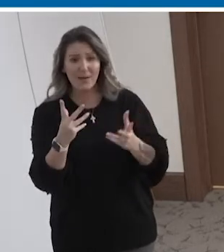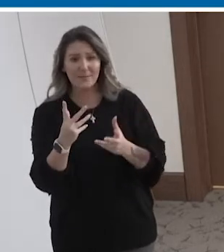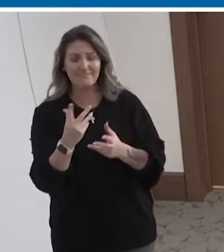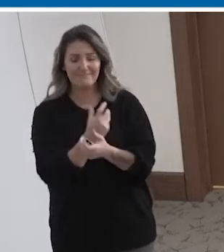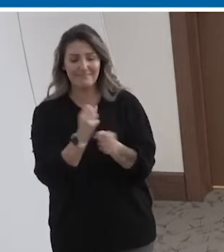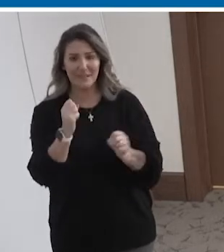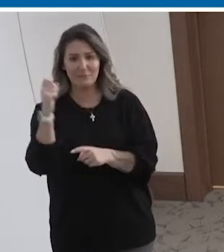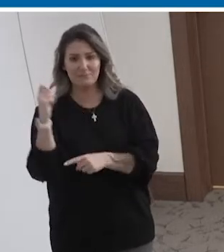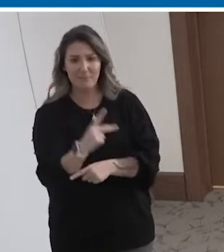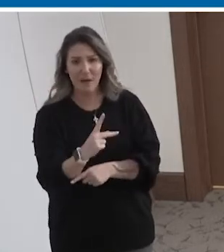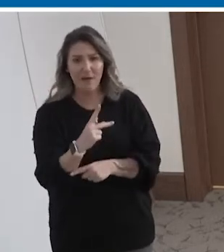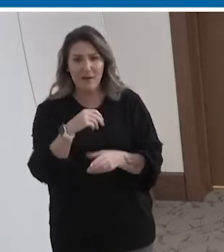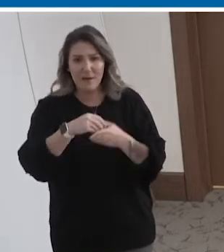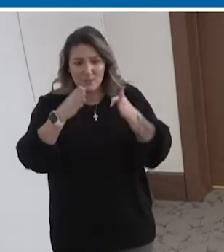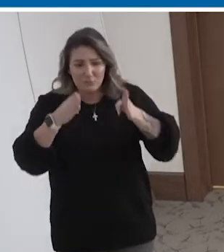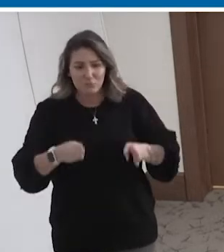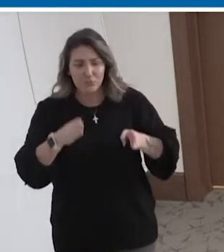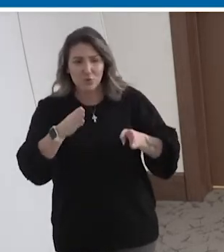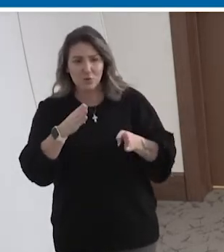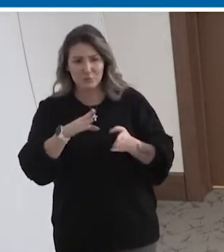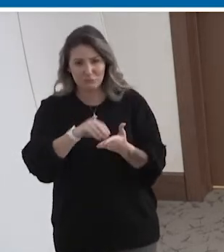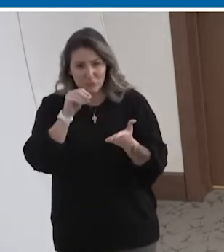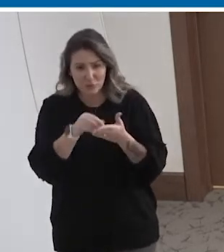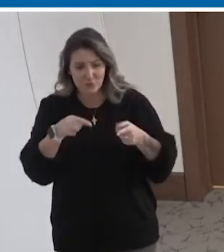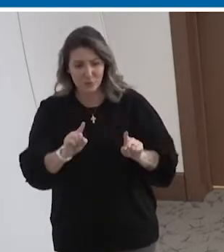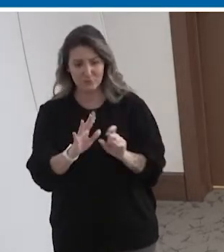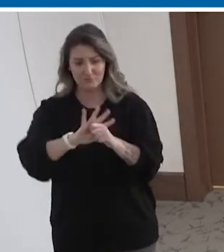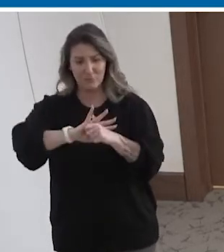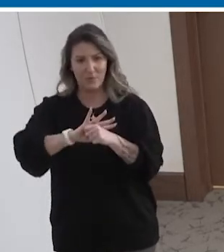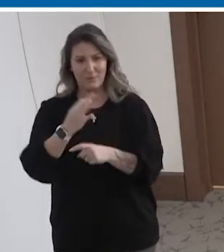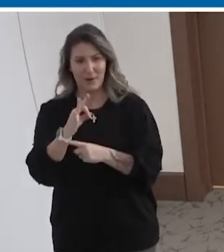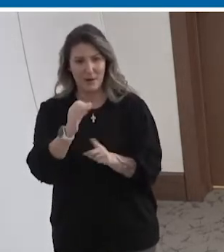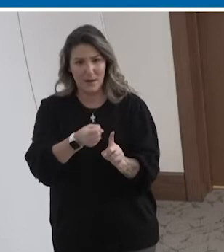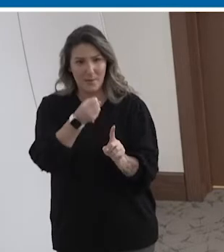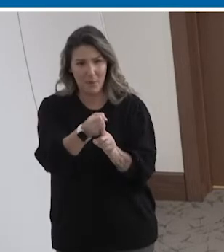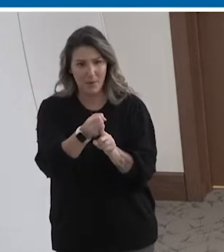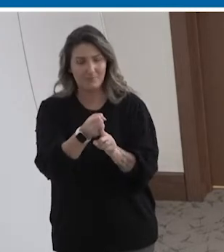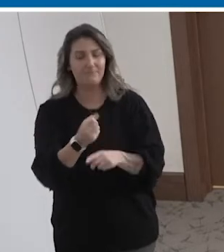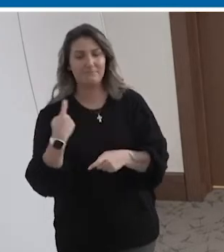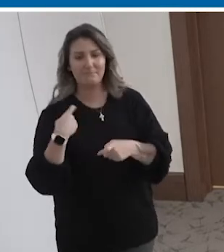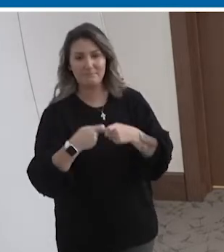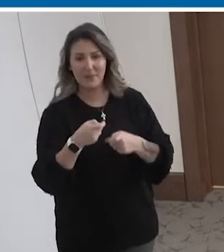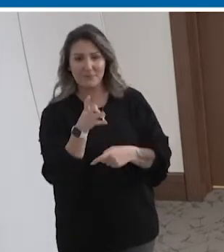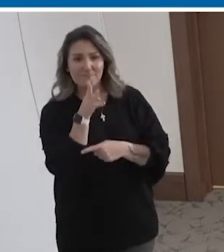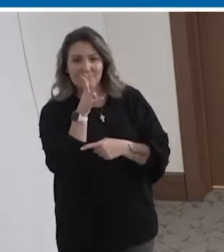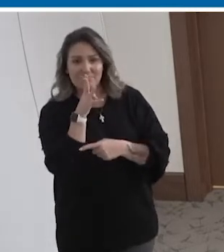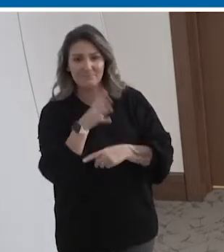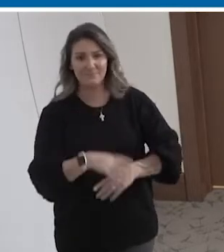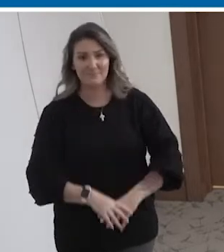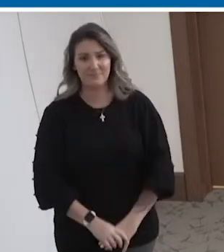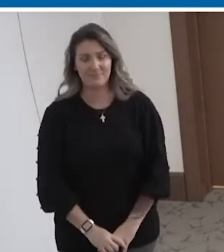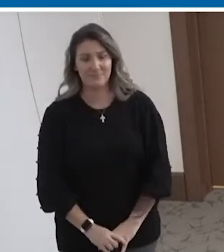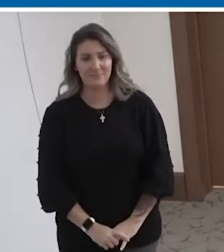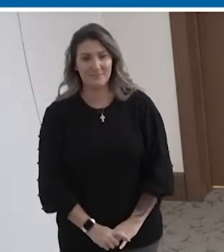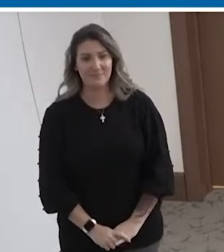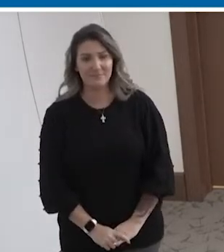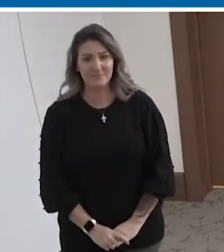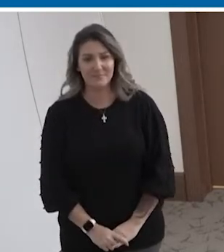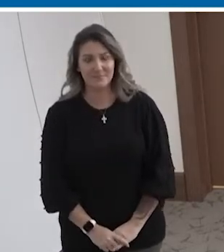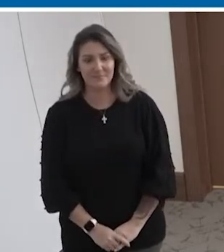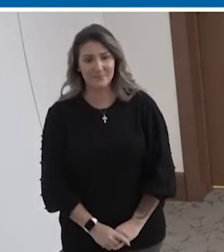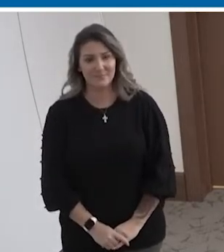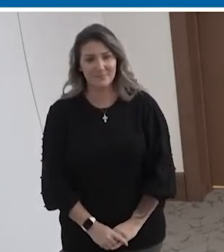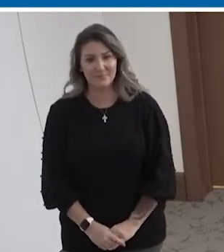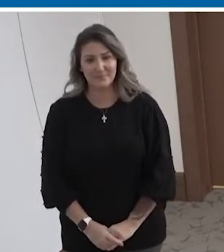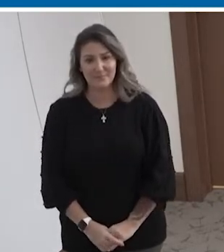in-person learning during the COVID-19 pandemic. Así que yo y la doctora Goldman